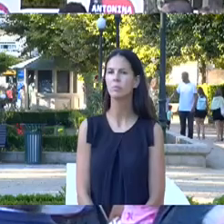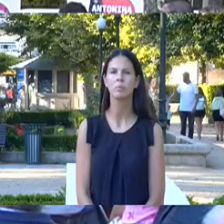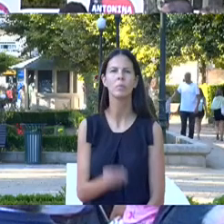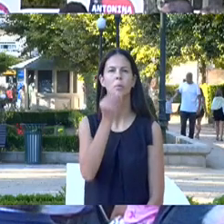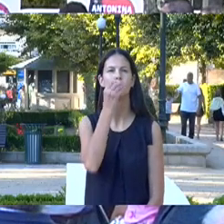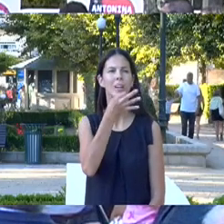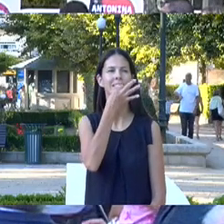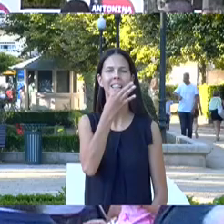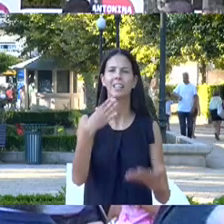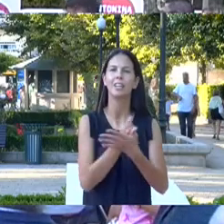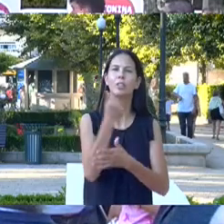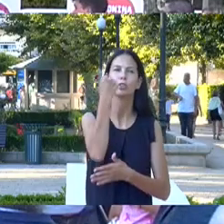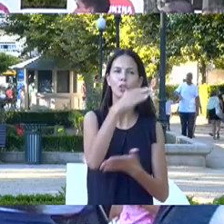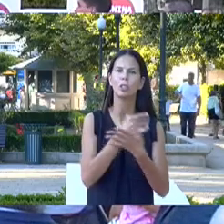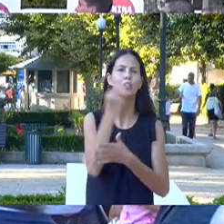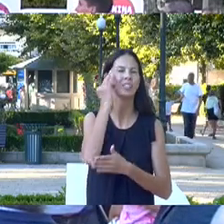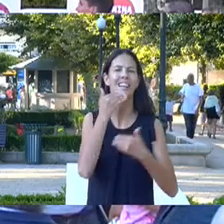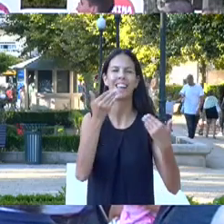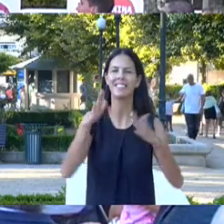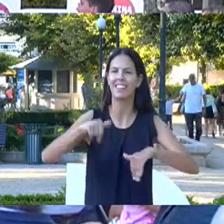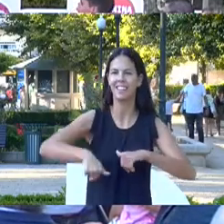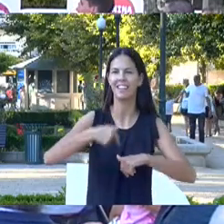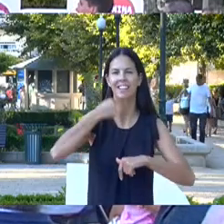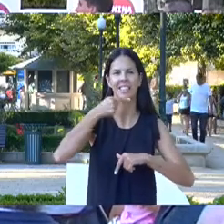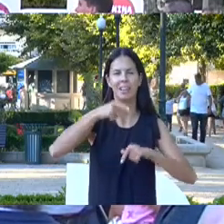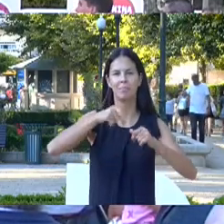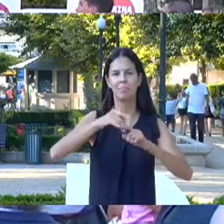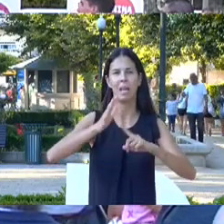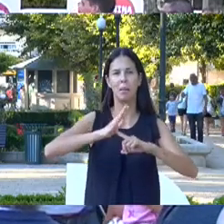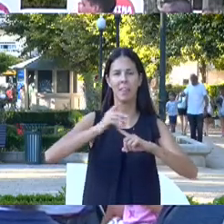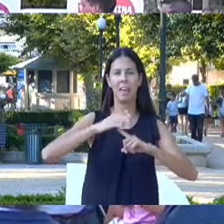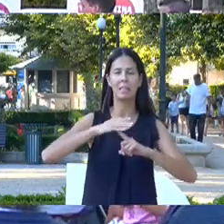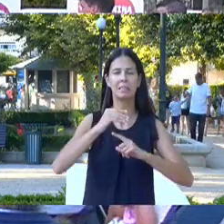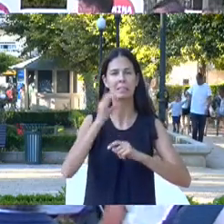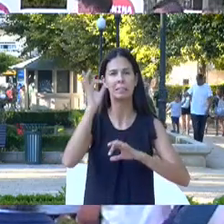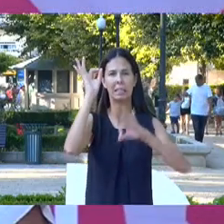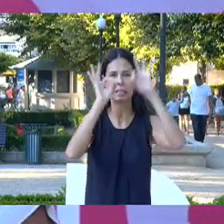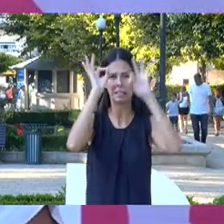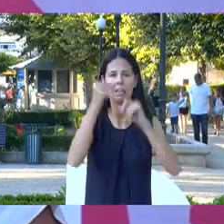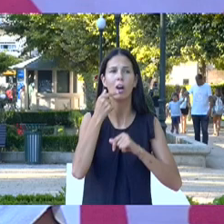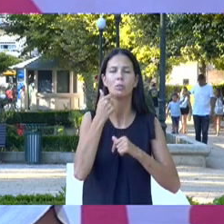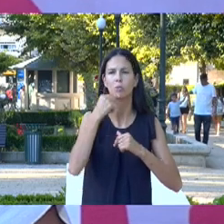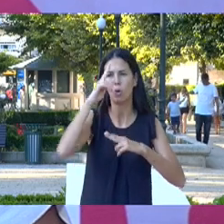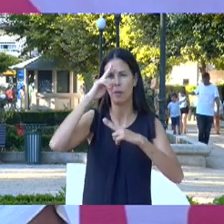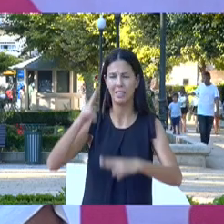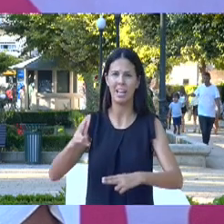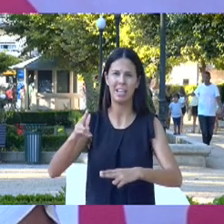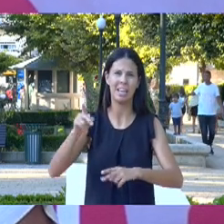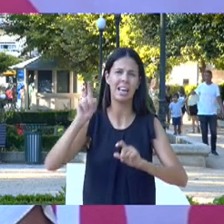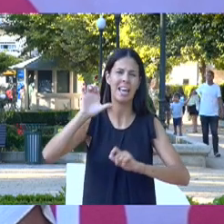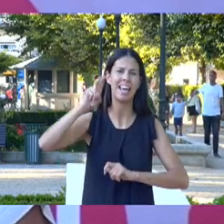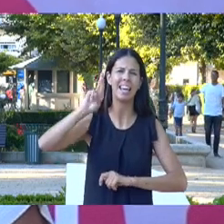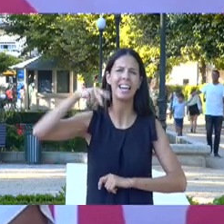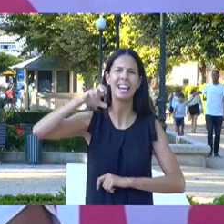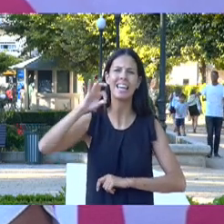Muy boa tarde a todos e a todas. Gracias por estar hoxe aquí nesta Alameda de Castelao, rindindo un pequeno homenaxe a Ernestina Otero, unha muller ilustre neste concello